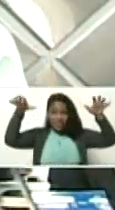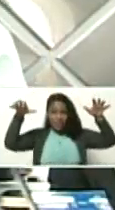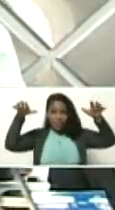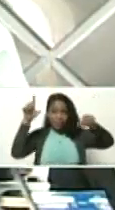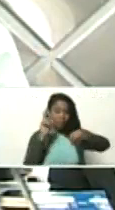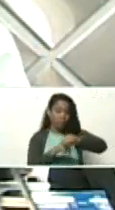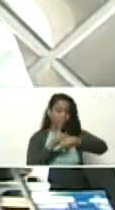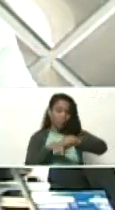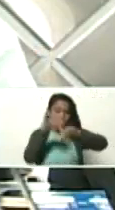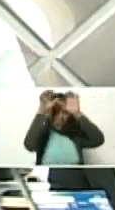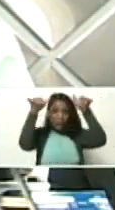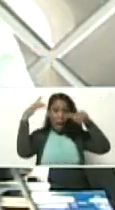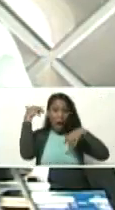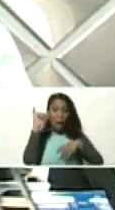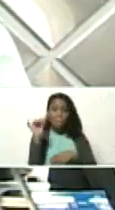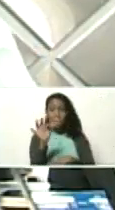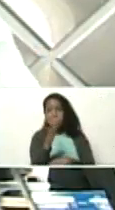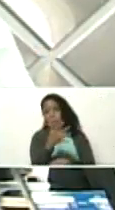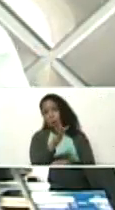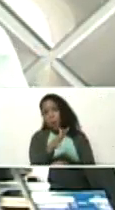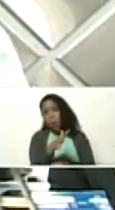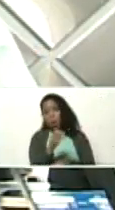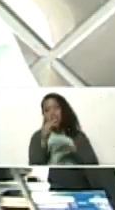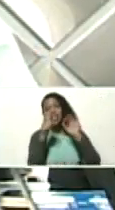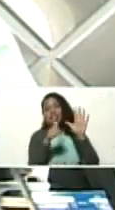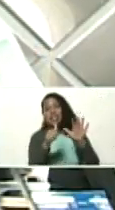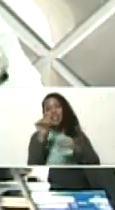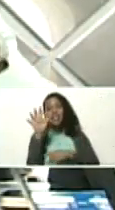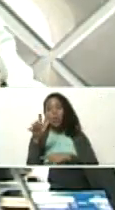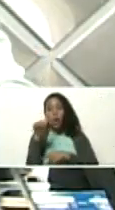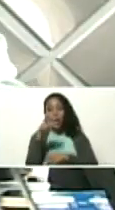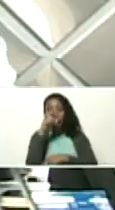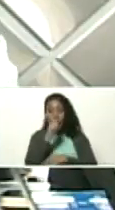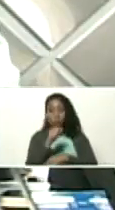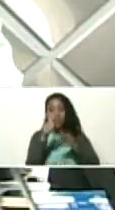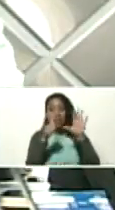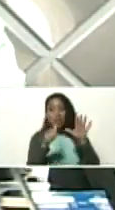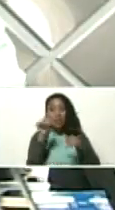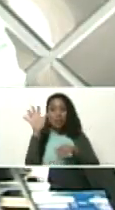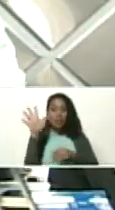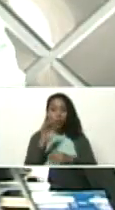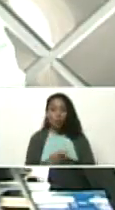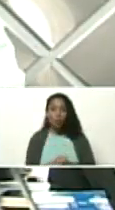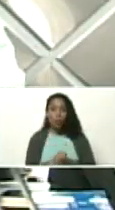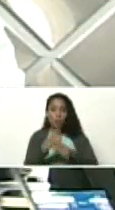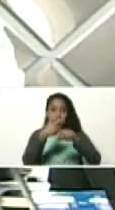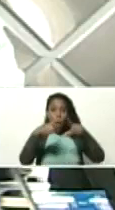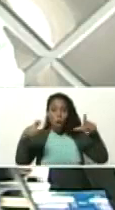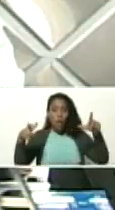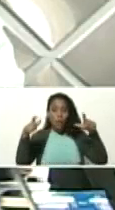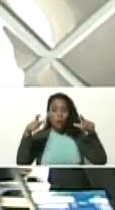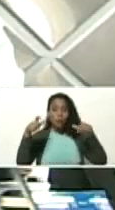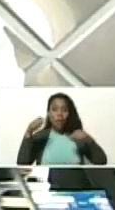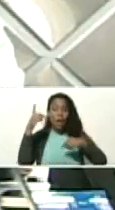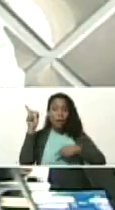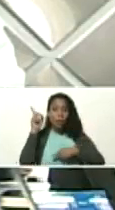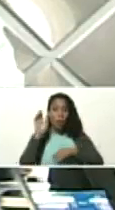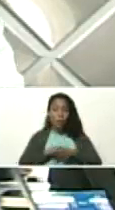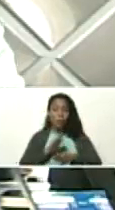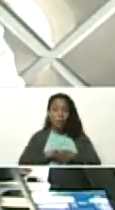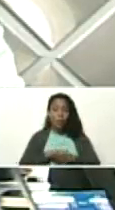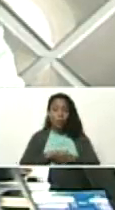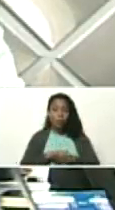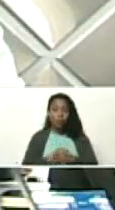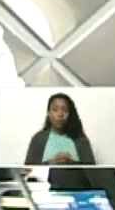de lluvia, bueno, entran aproximadamente 65, este año 65 ondas tropicales, es lo que está